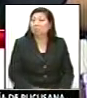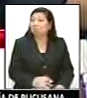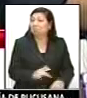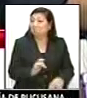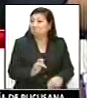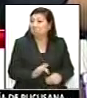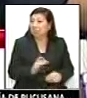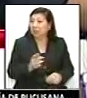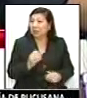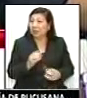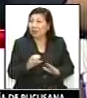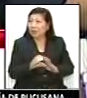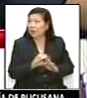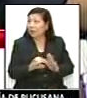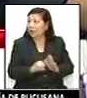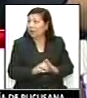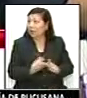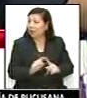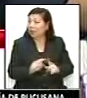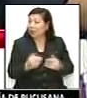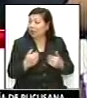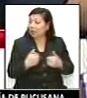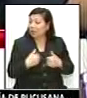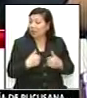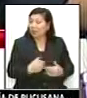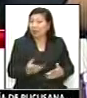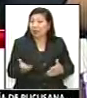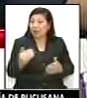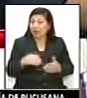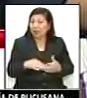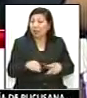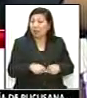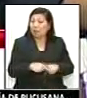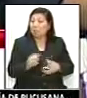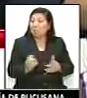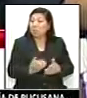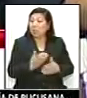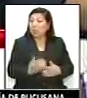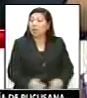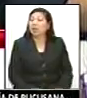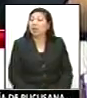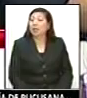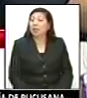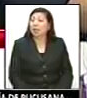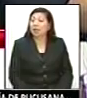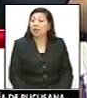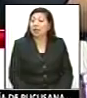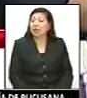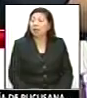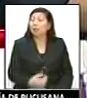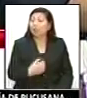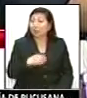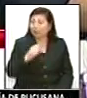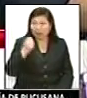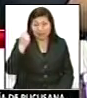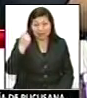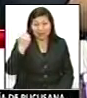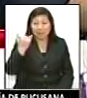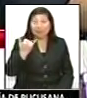integrar un tribunal constitucional que tuvo en su interior también conflictos, por supuesto. Entonces yo entiendo